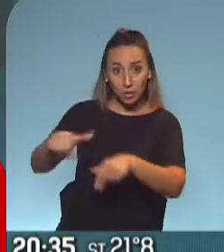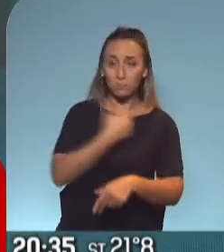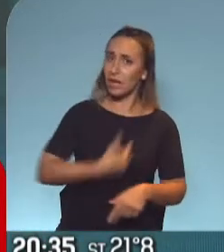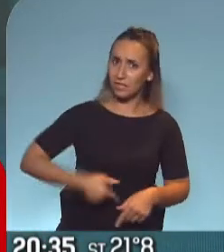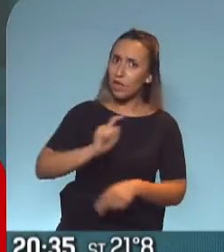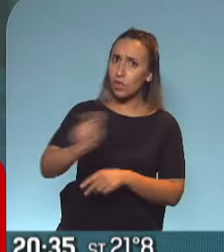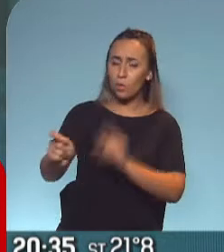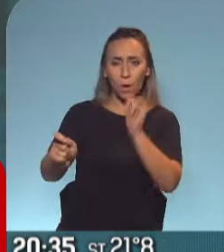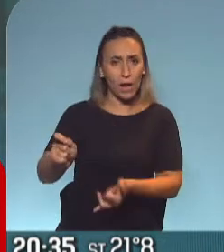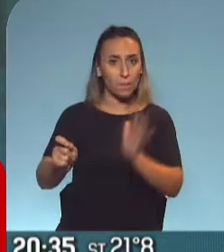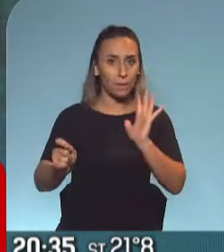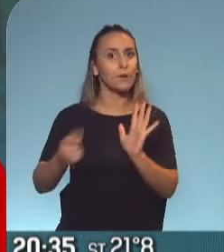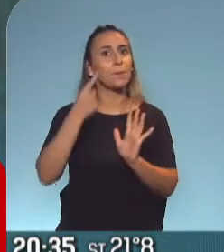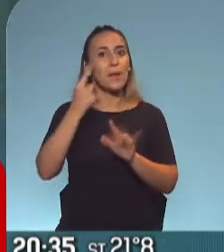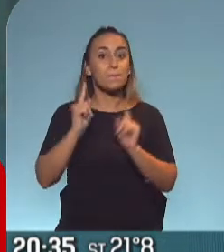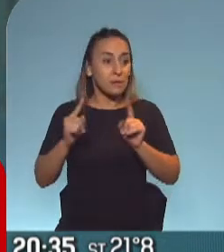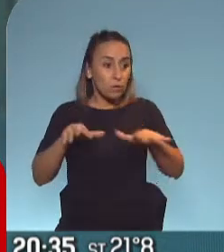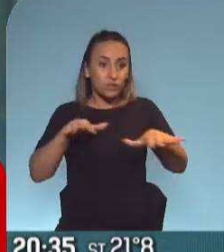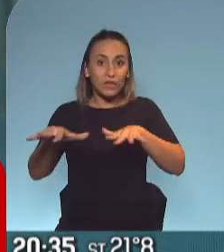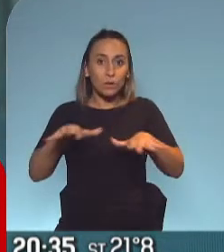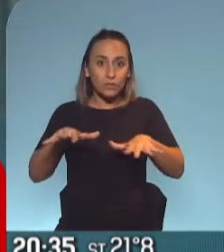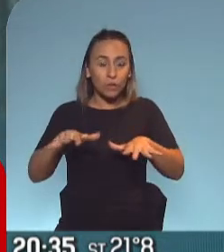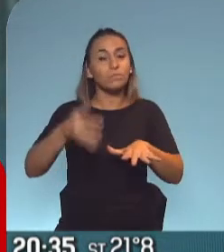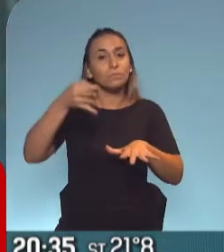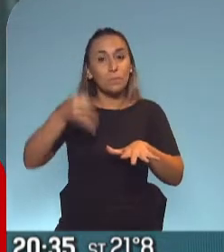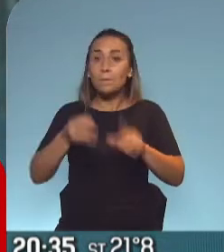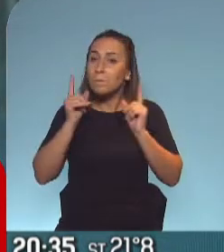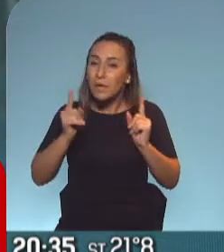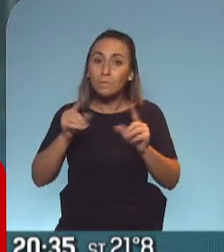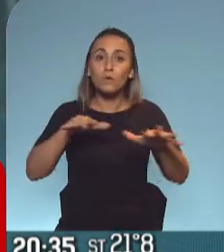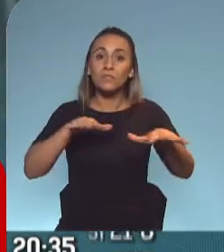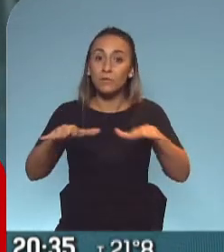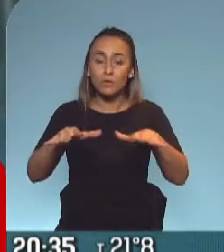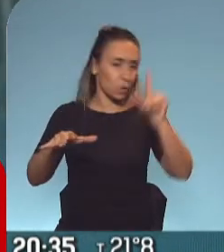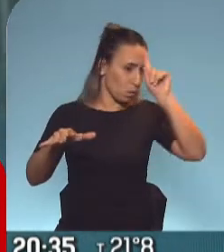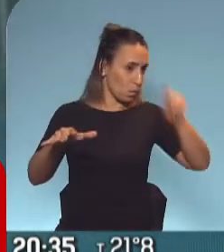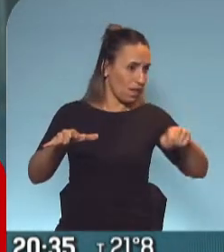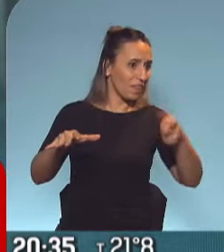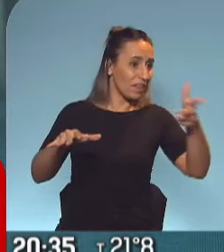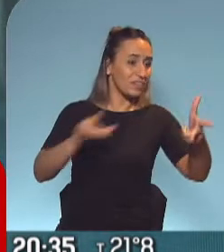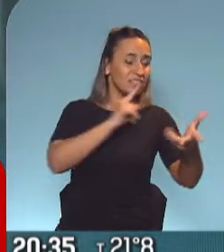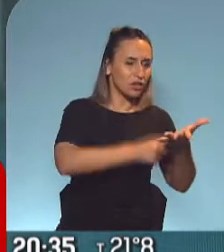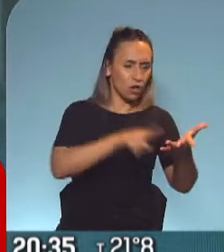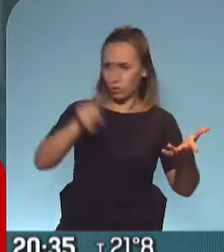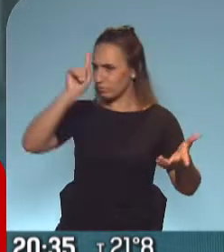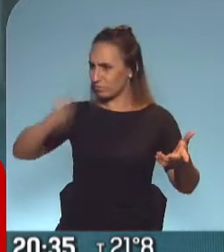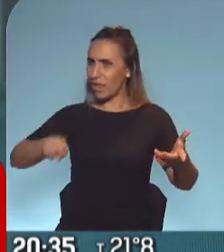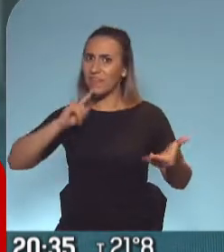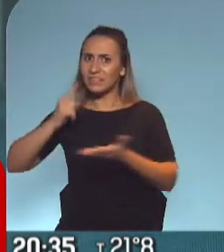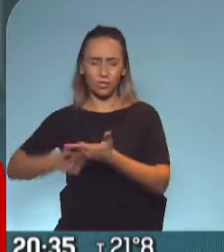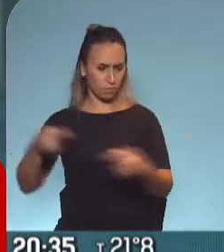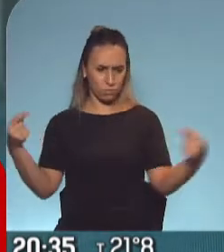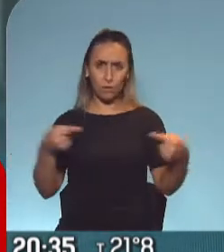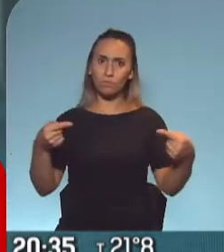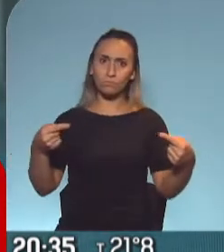fíjate cómo ante una misma situación, exactamente la misma situación, un juez dice blanco y otro juez dice negro. ¿Qué lectura hacemos?